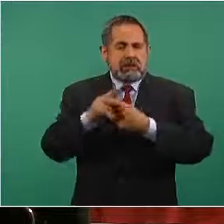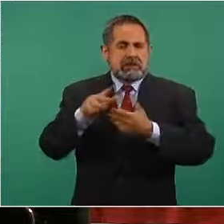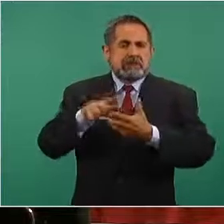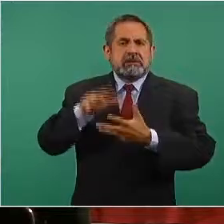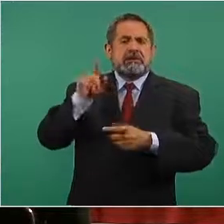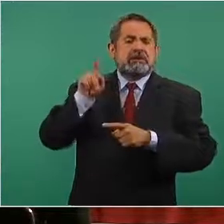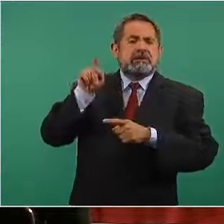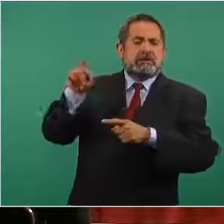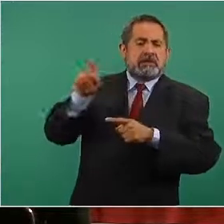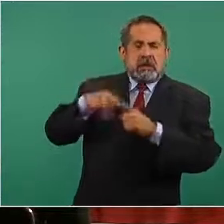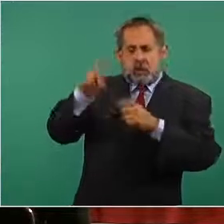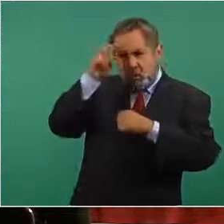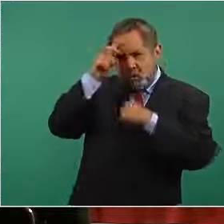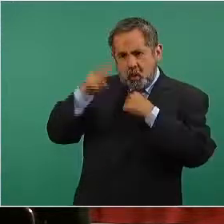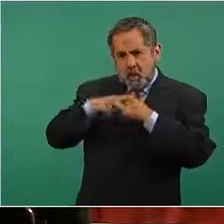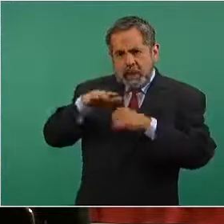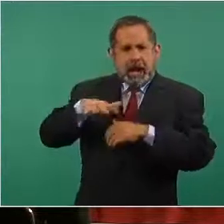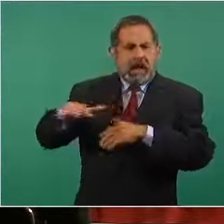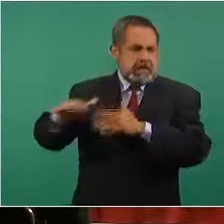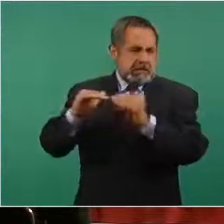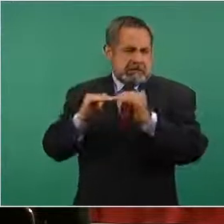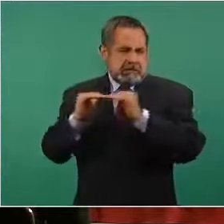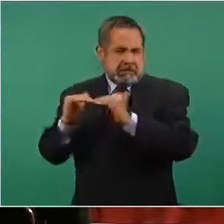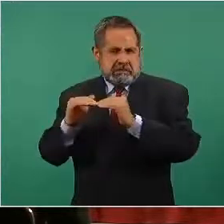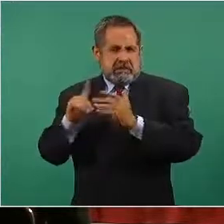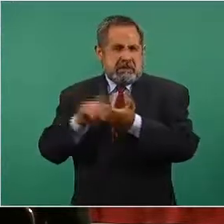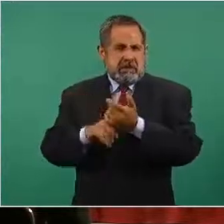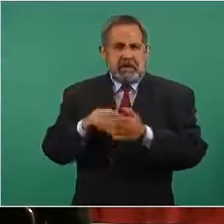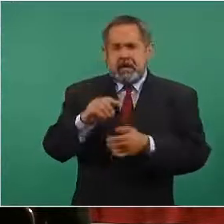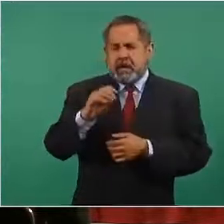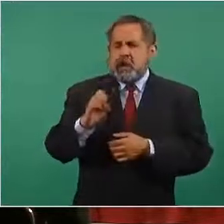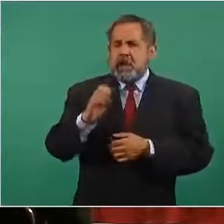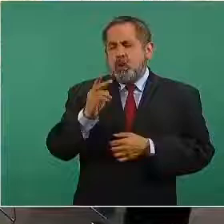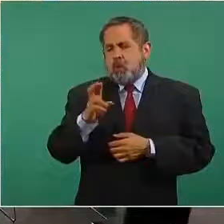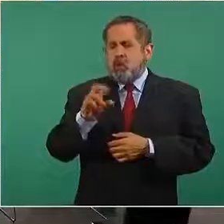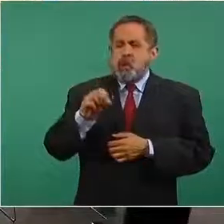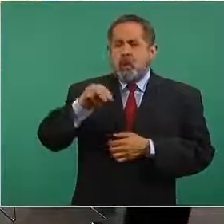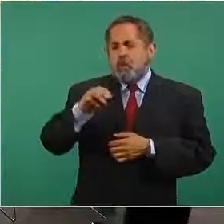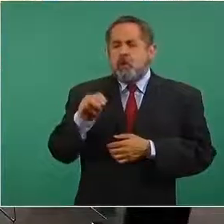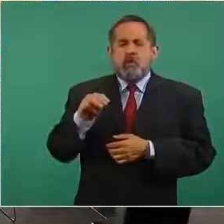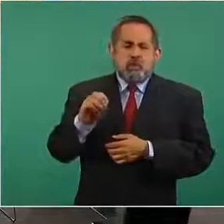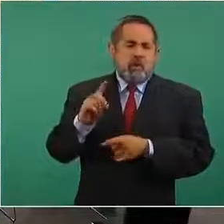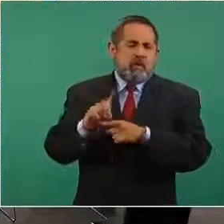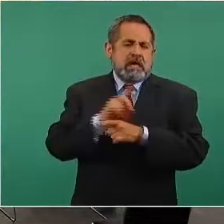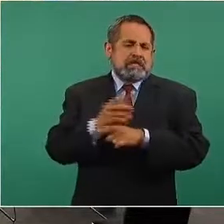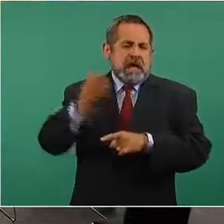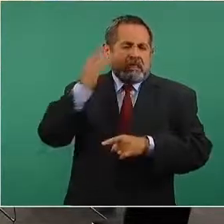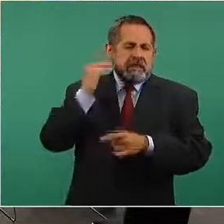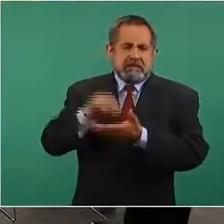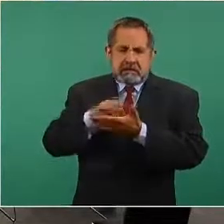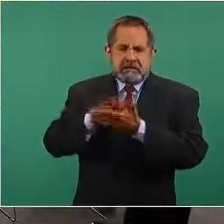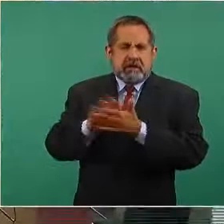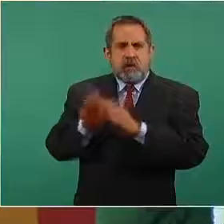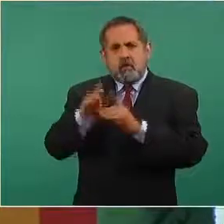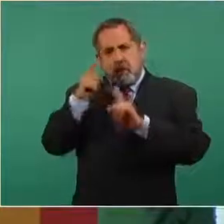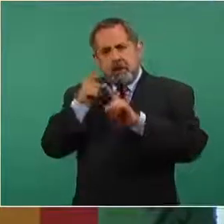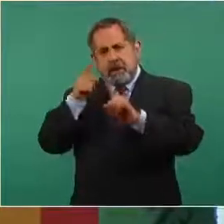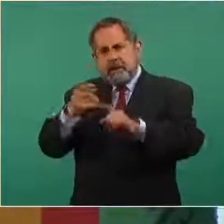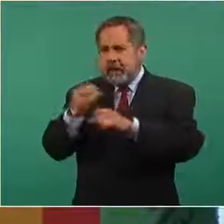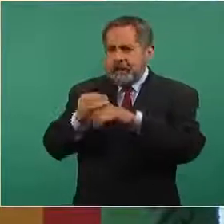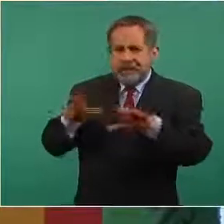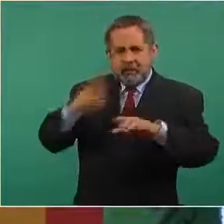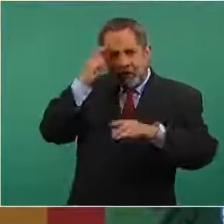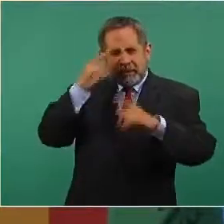de los países europeos en este sistema, se llama Euromomo, que tuvieron desde hace tiempo, desde como el objetivo de